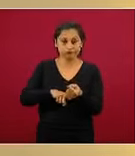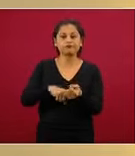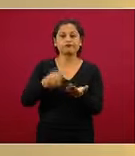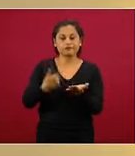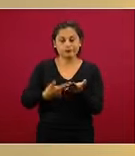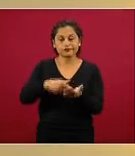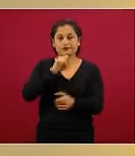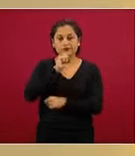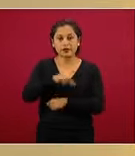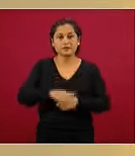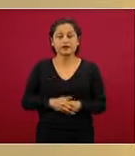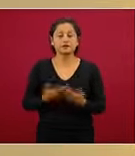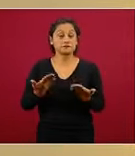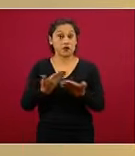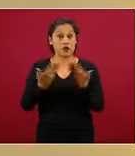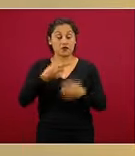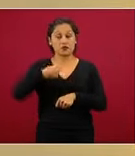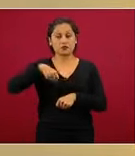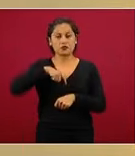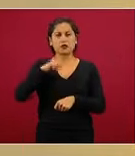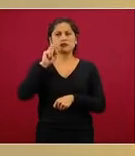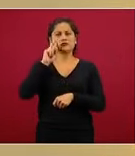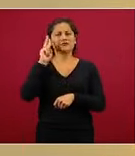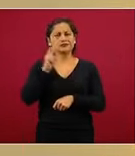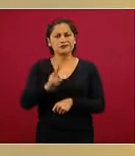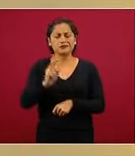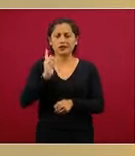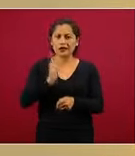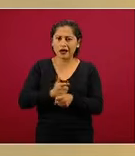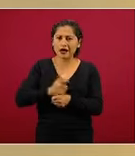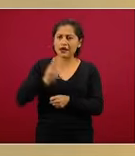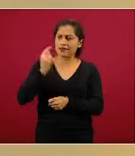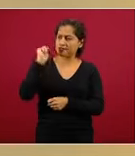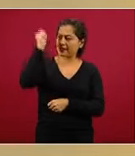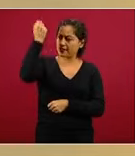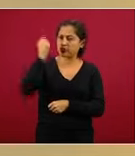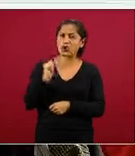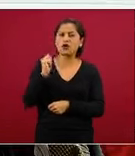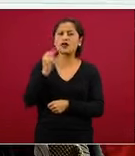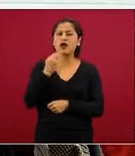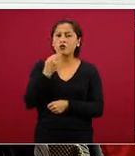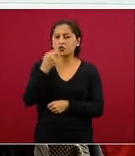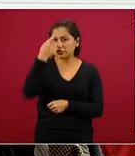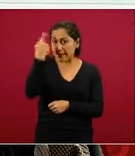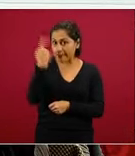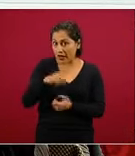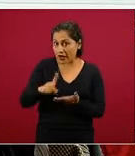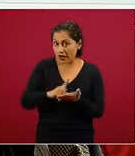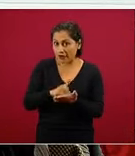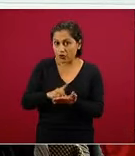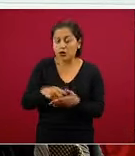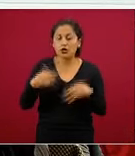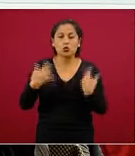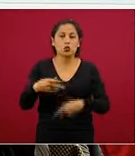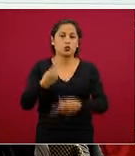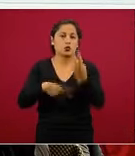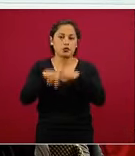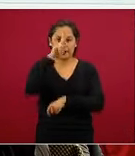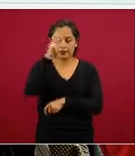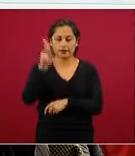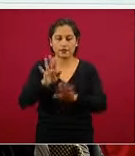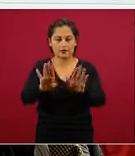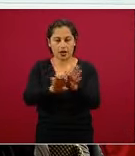tecnología ingresa al mundo de una sustancia es que tiende a empeorar las cosas. Por ejemplo, en